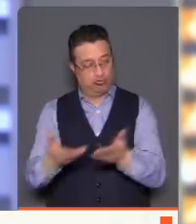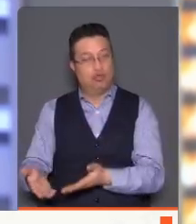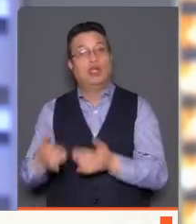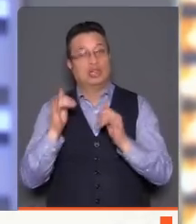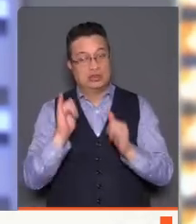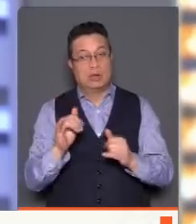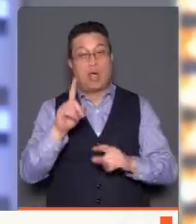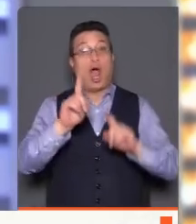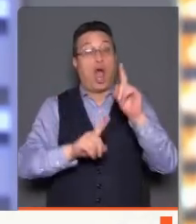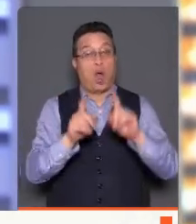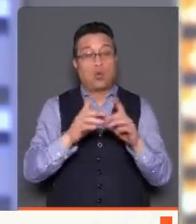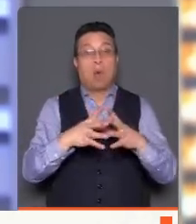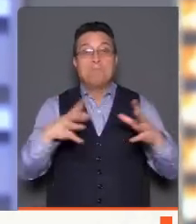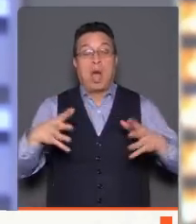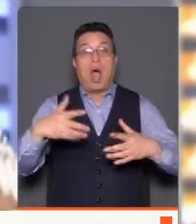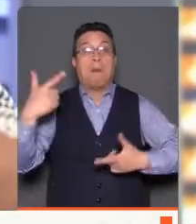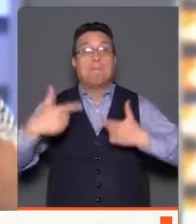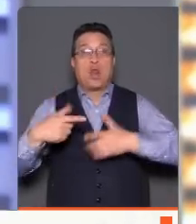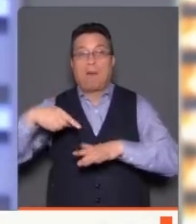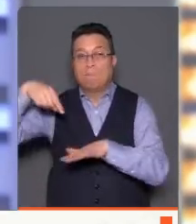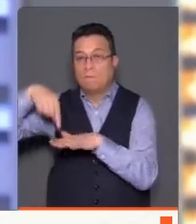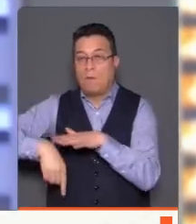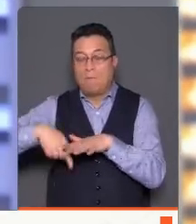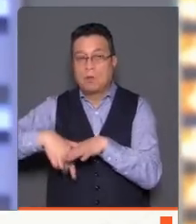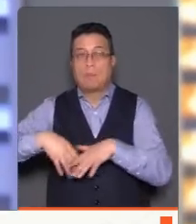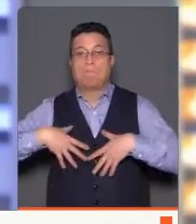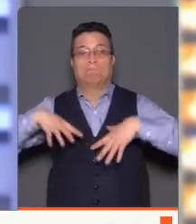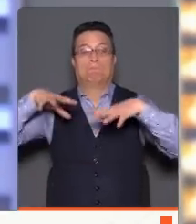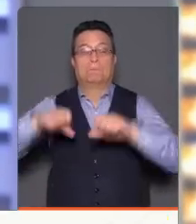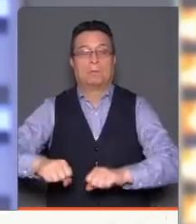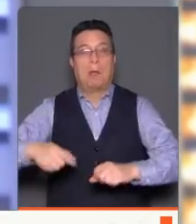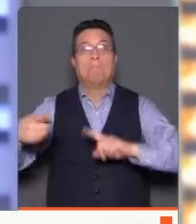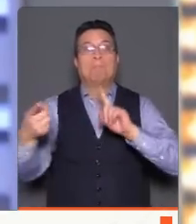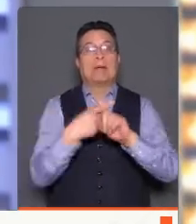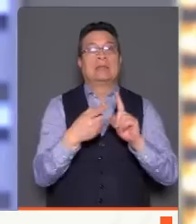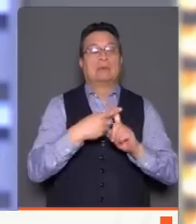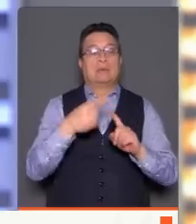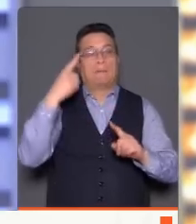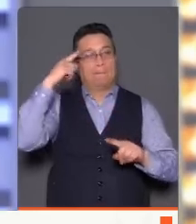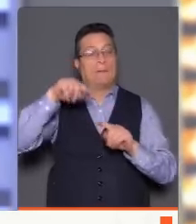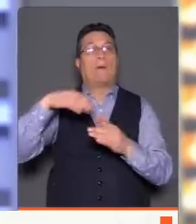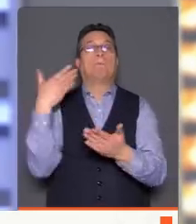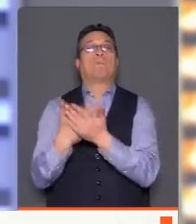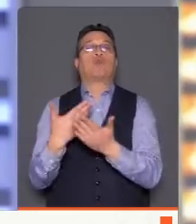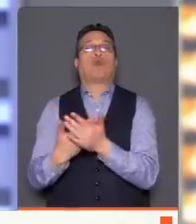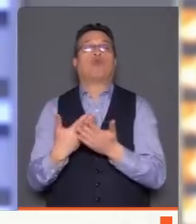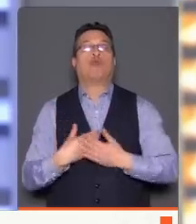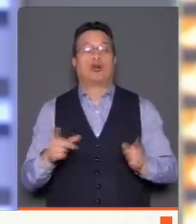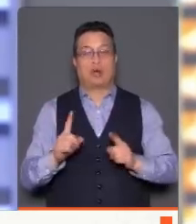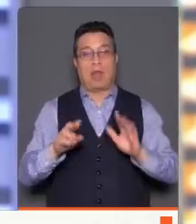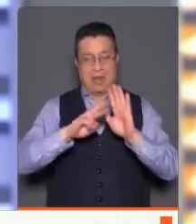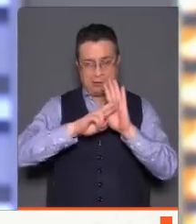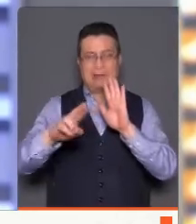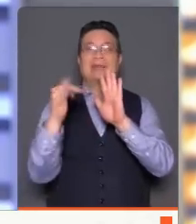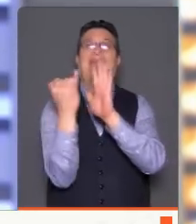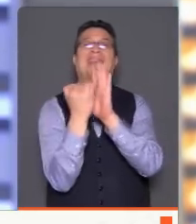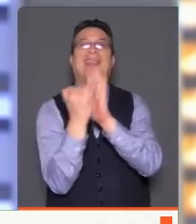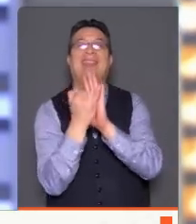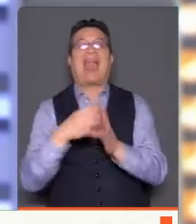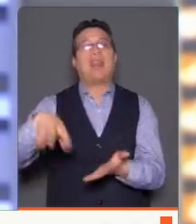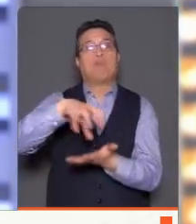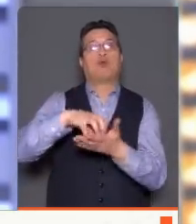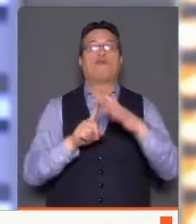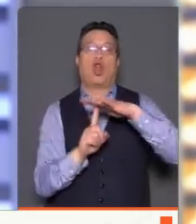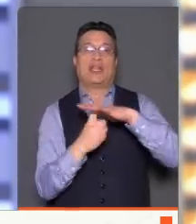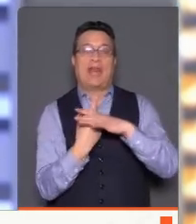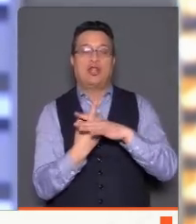algunos grupos más politizados terminen capturando esa participación para fines propios, sino que realmente represente la identidad de los pueblos originarios. Pero creo